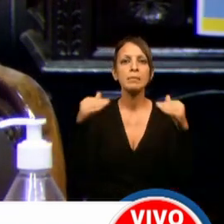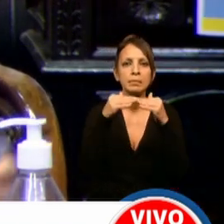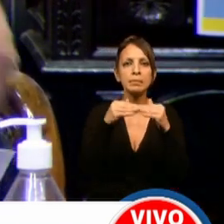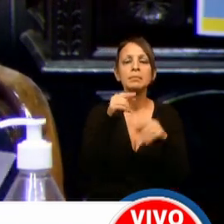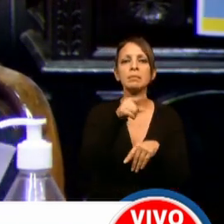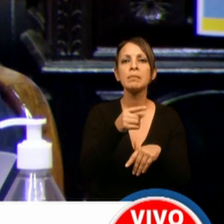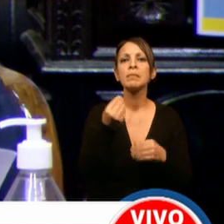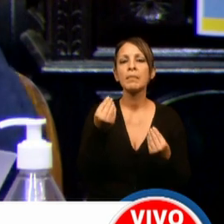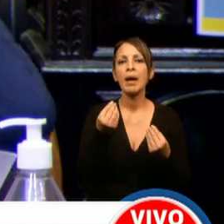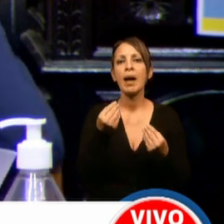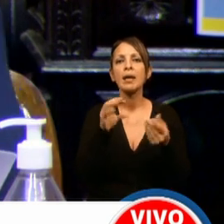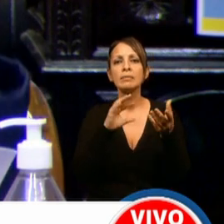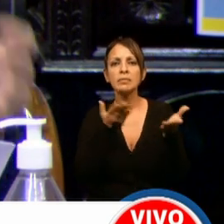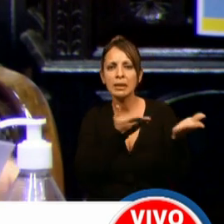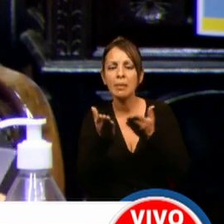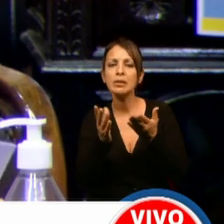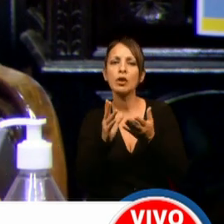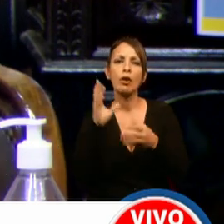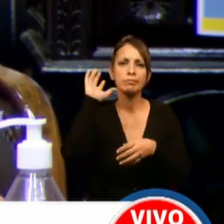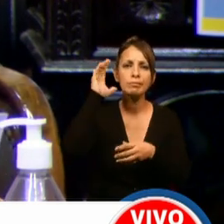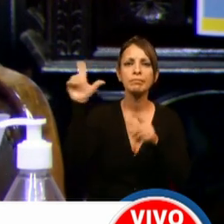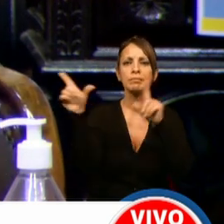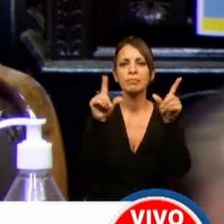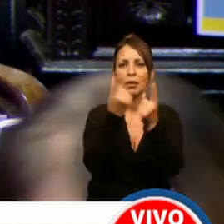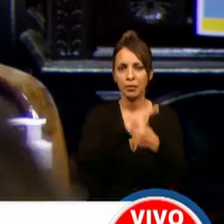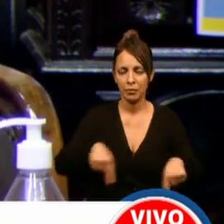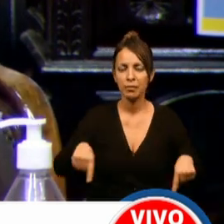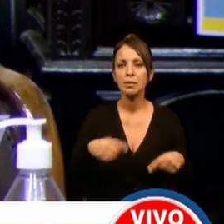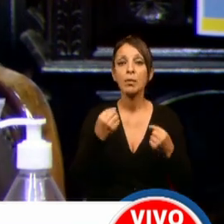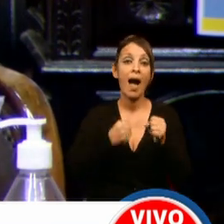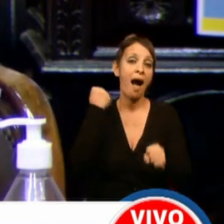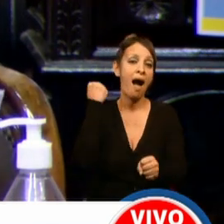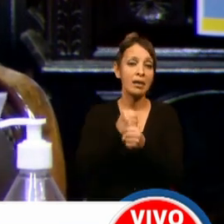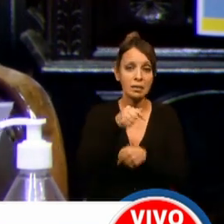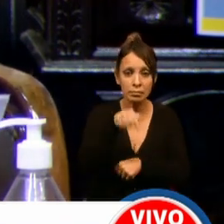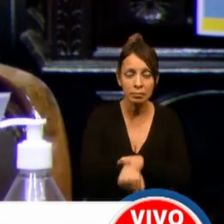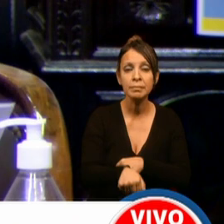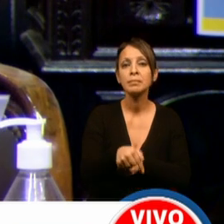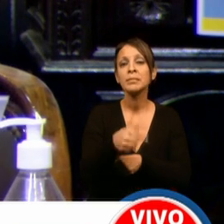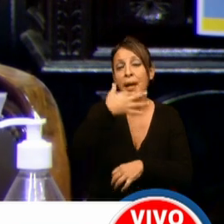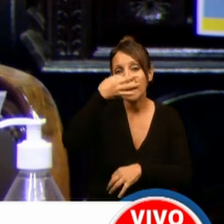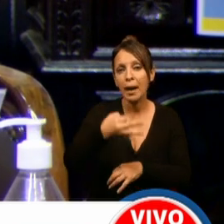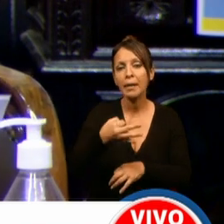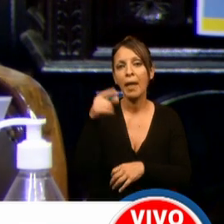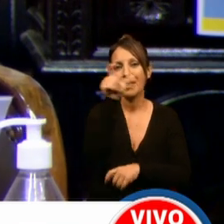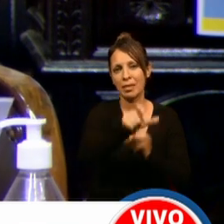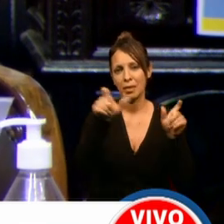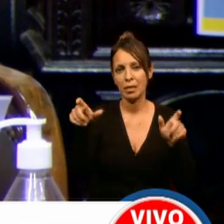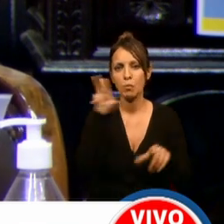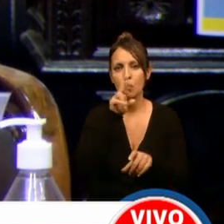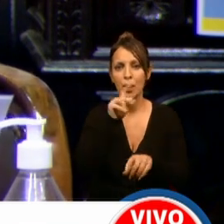los servicios de radiodifusión sonora y televisiva porque hasta hoy la realidad de las periodistas